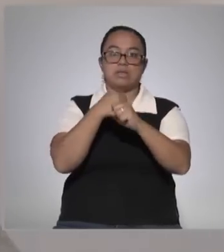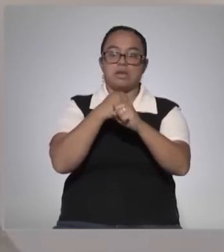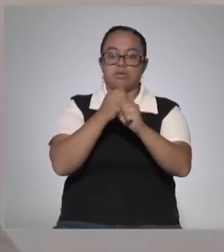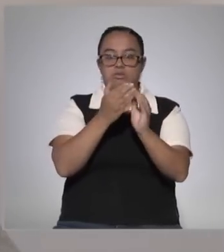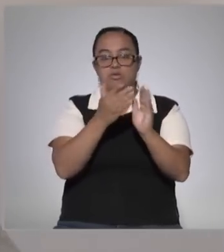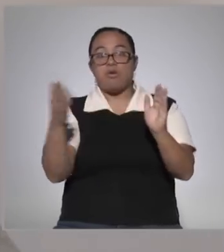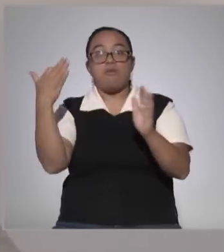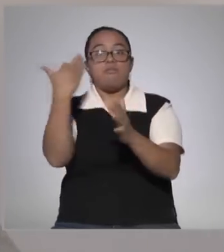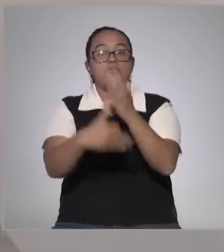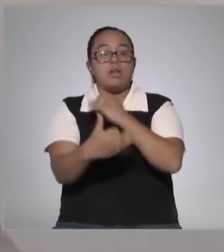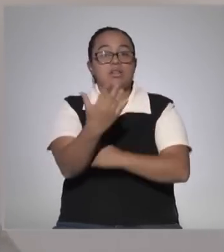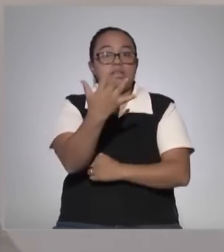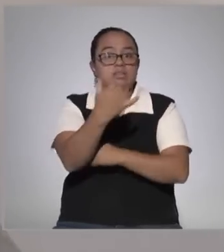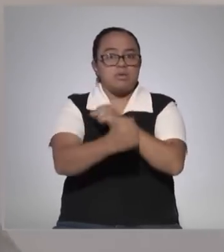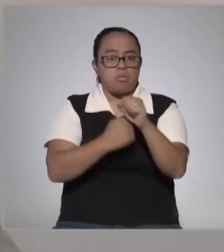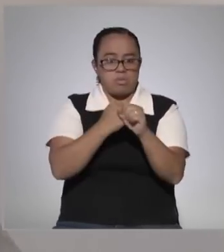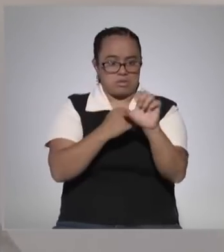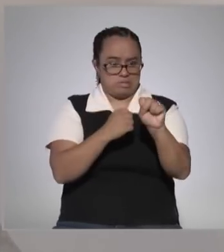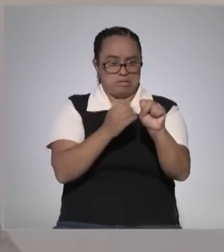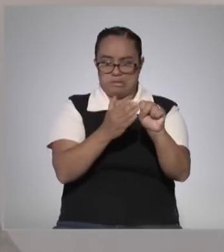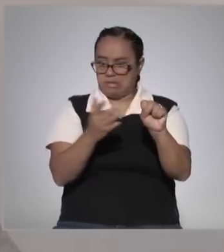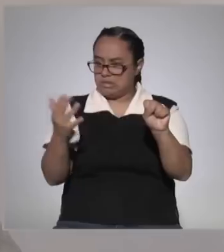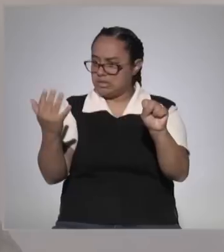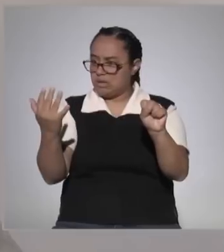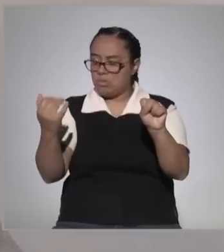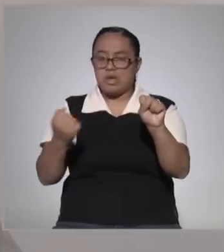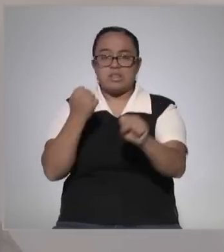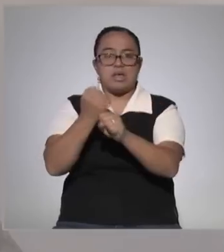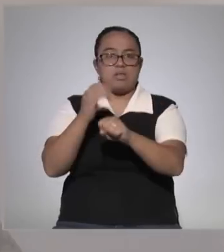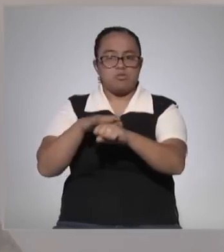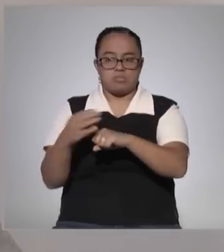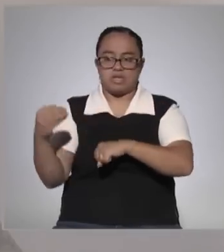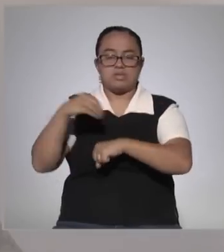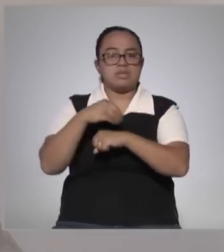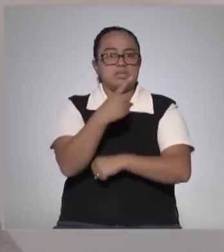todo ese periodo de tu vida lo denominas solo